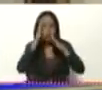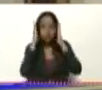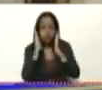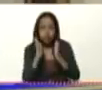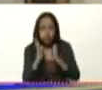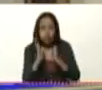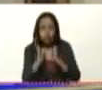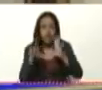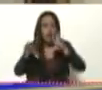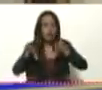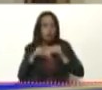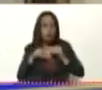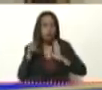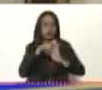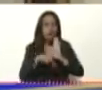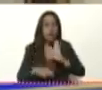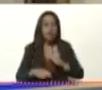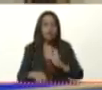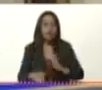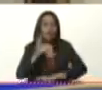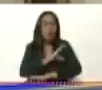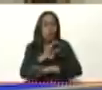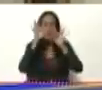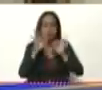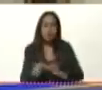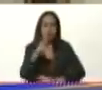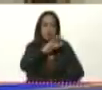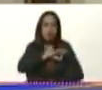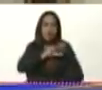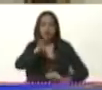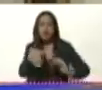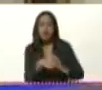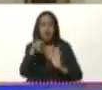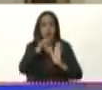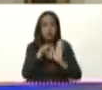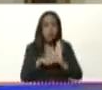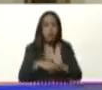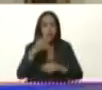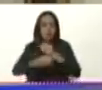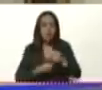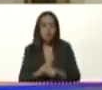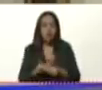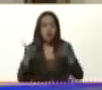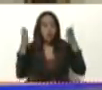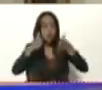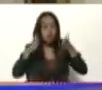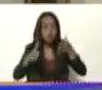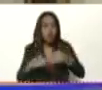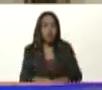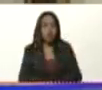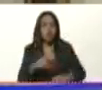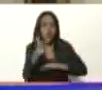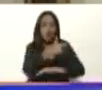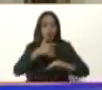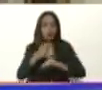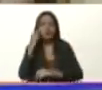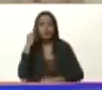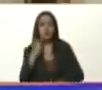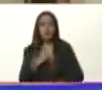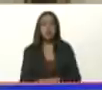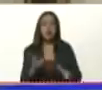obedezcamos con disciplina social todas las medidas tomadas y ordenadas por el gobierno bolivariano y